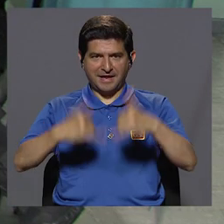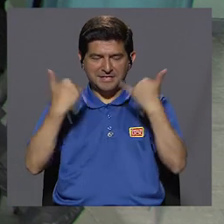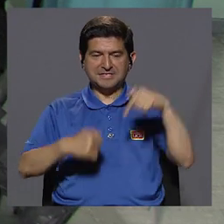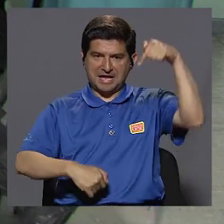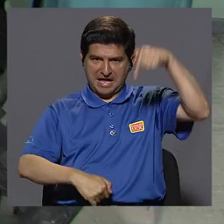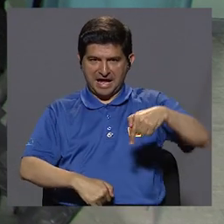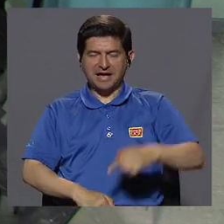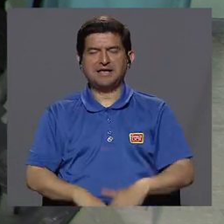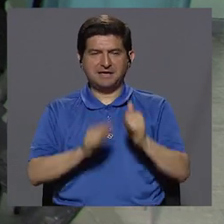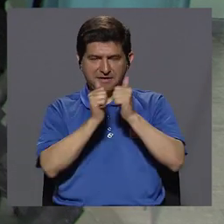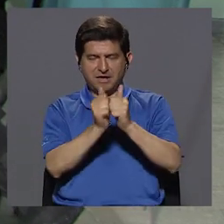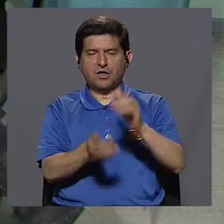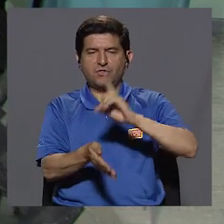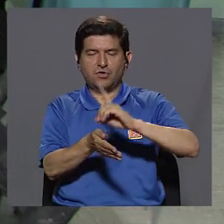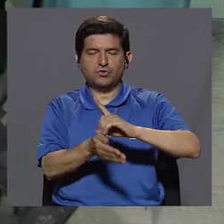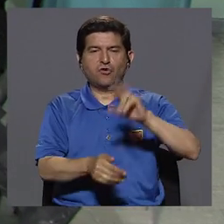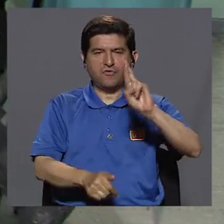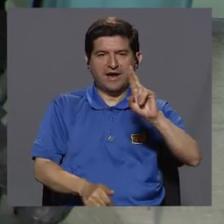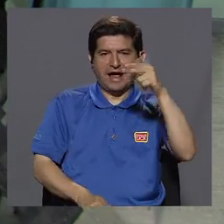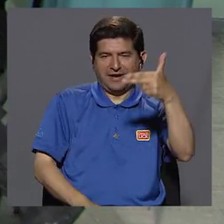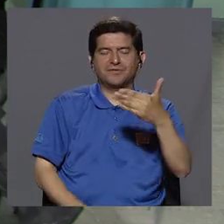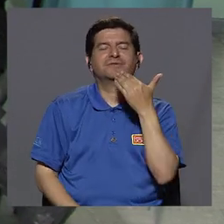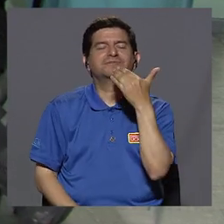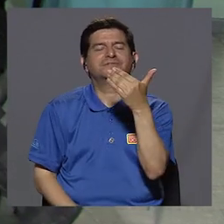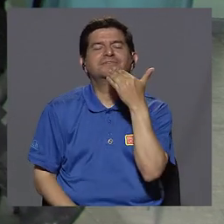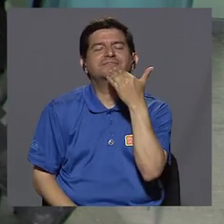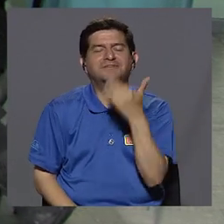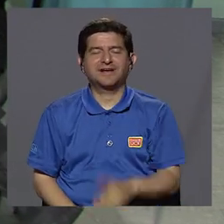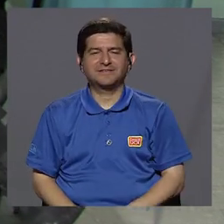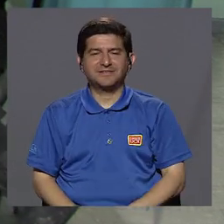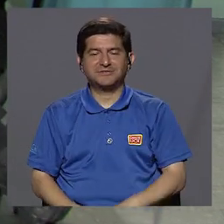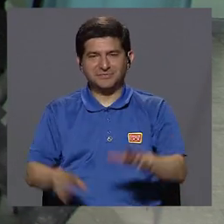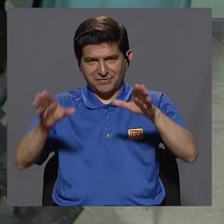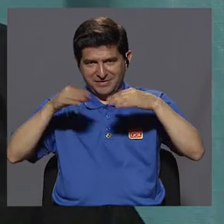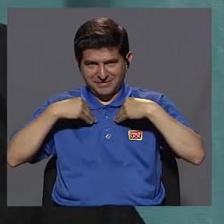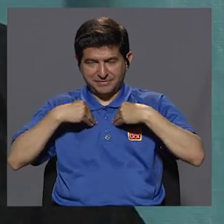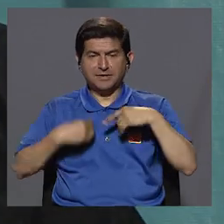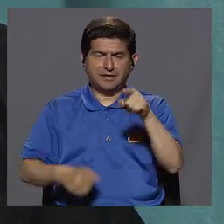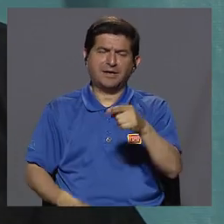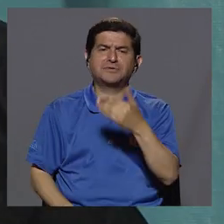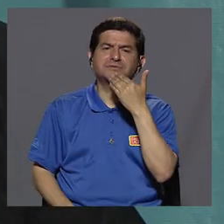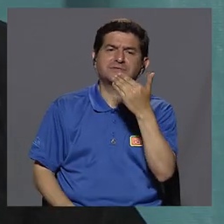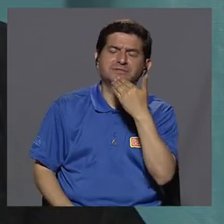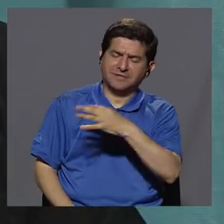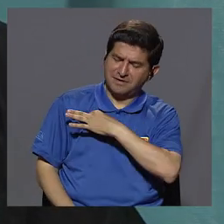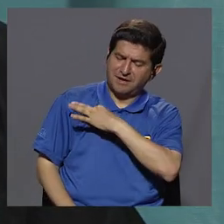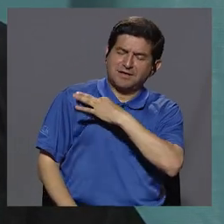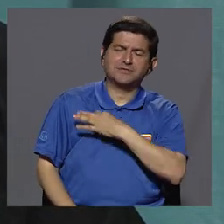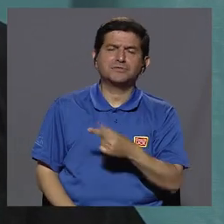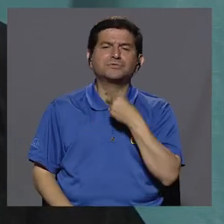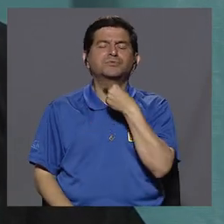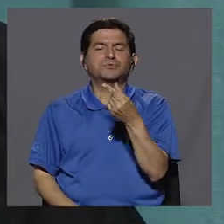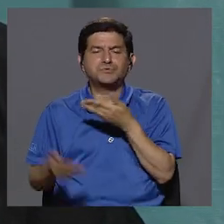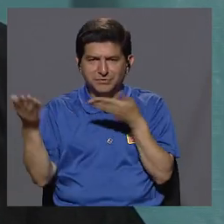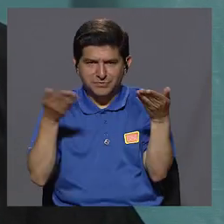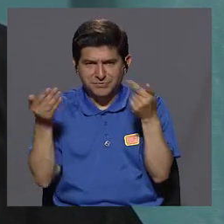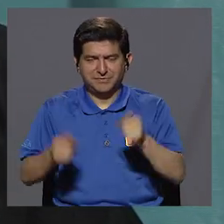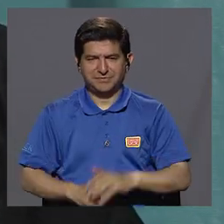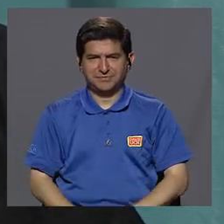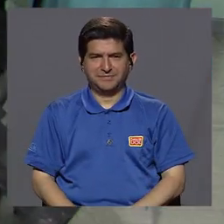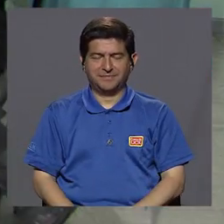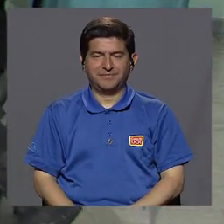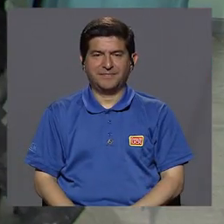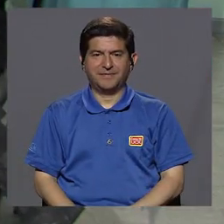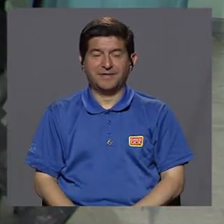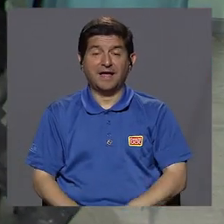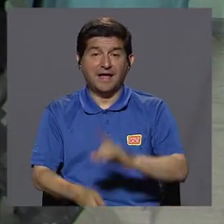ya estamos acá en compañía del doctor ricardo chacón muchísimas gracias por recibirnos ustedes por la invitación para servir muchísimas